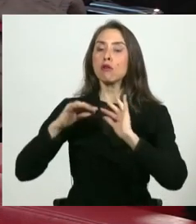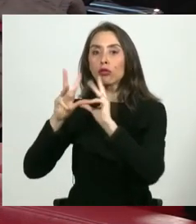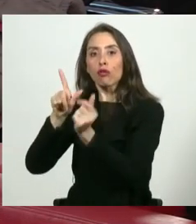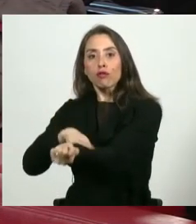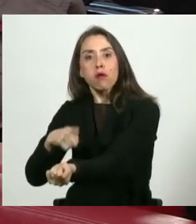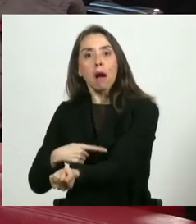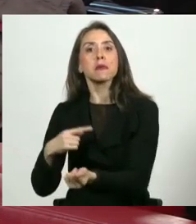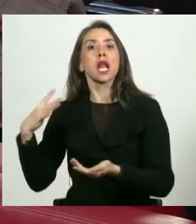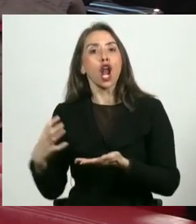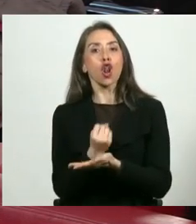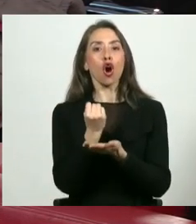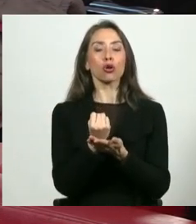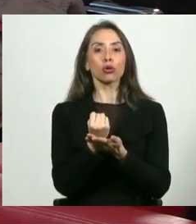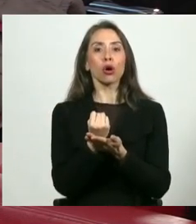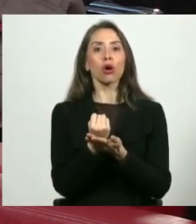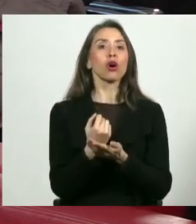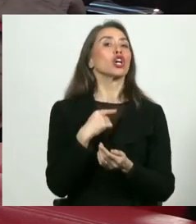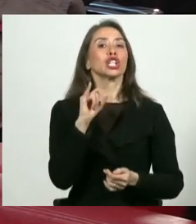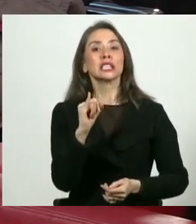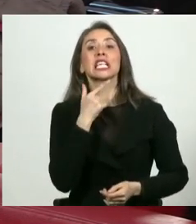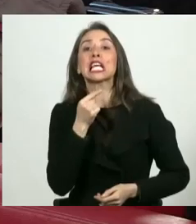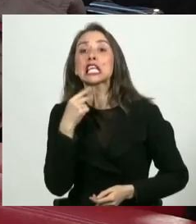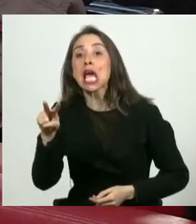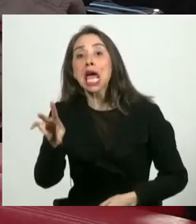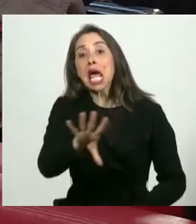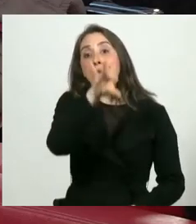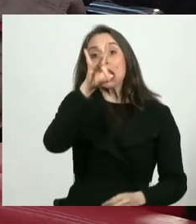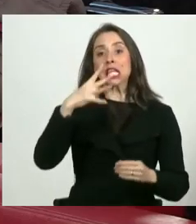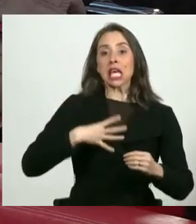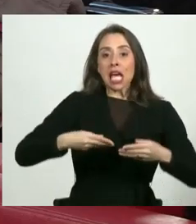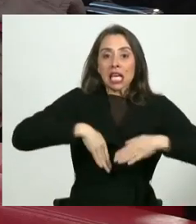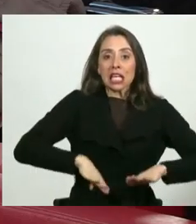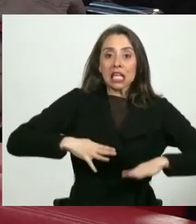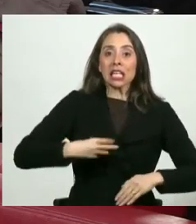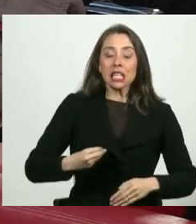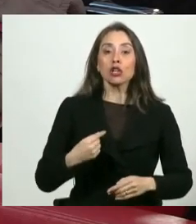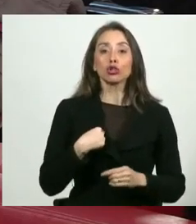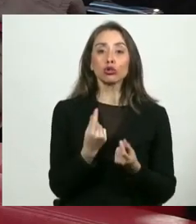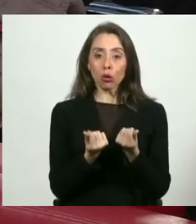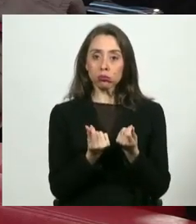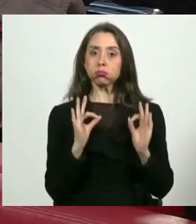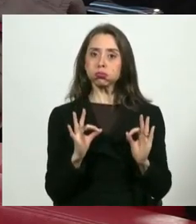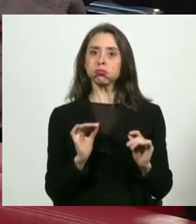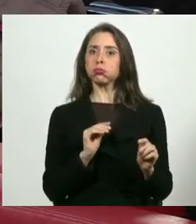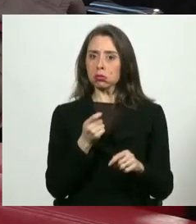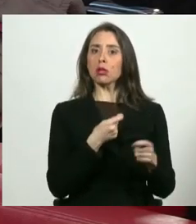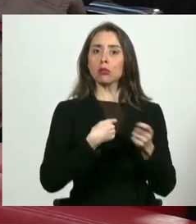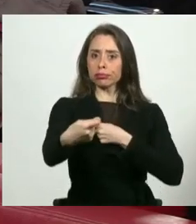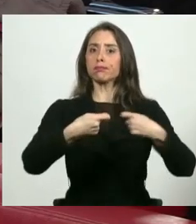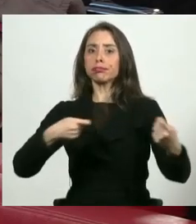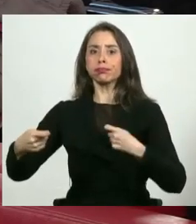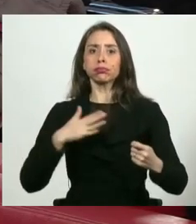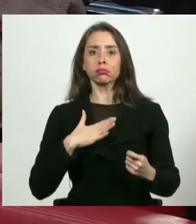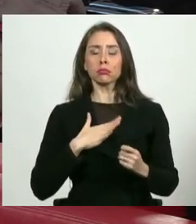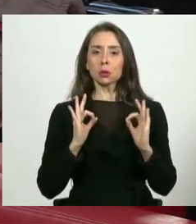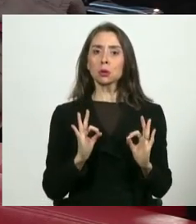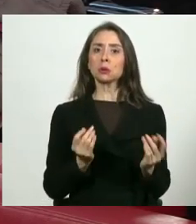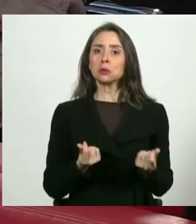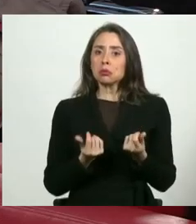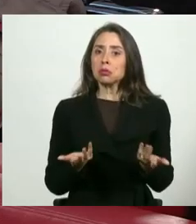familia, han logrado, si es su opción, tener hijos, ser autosustentables. Y eso es